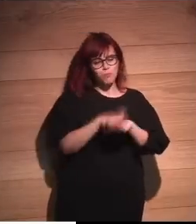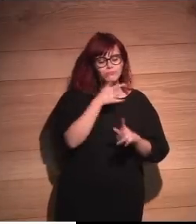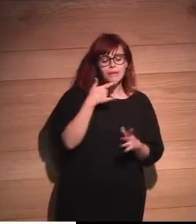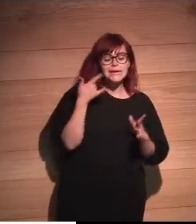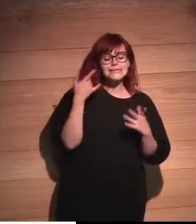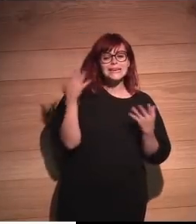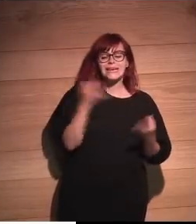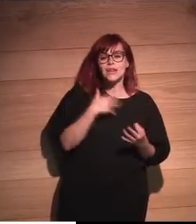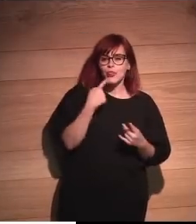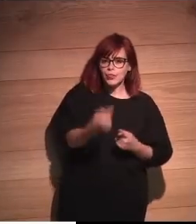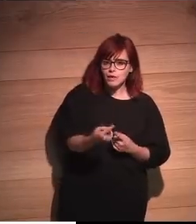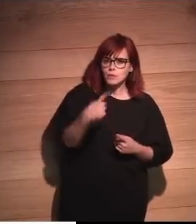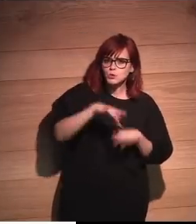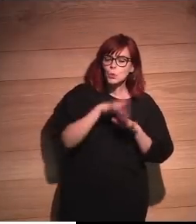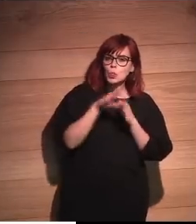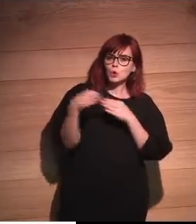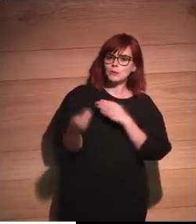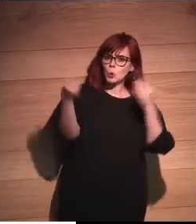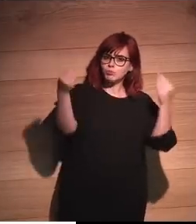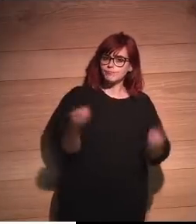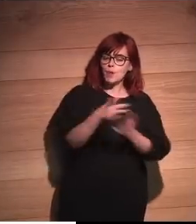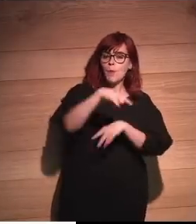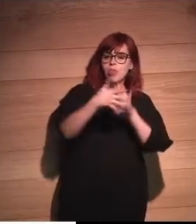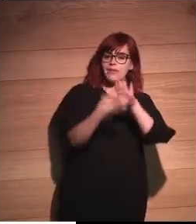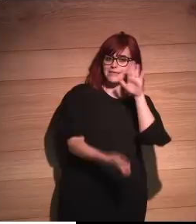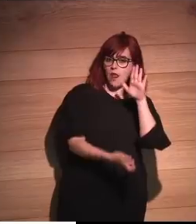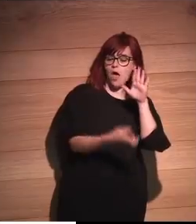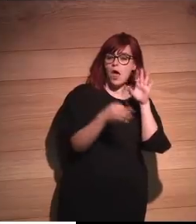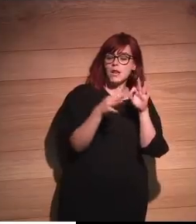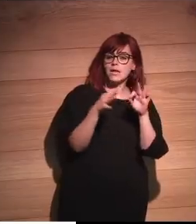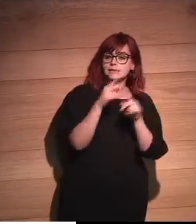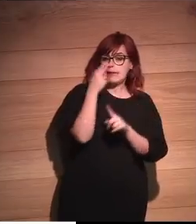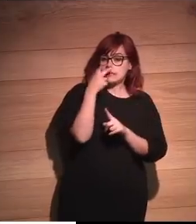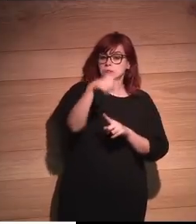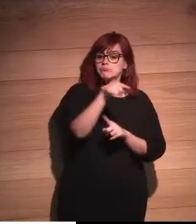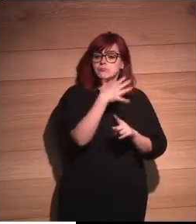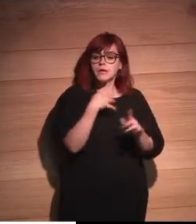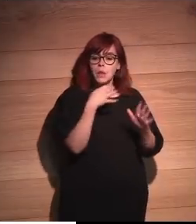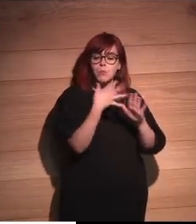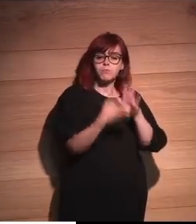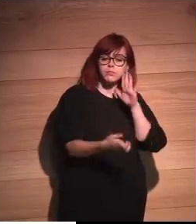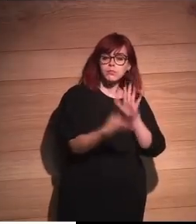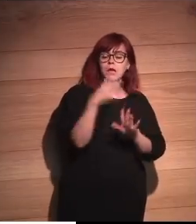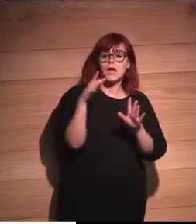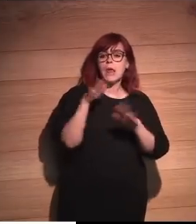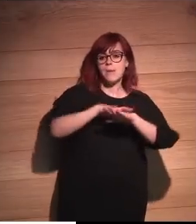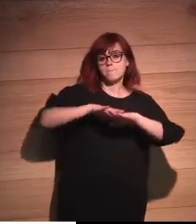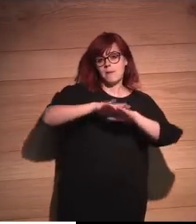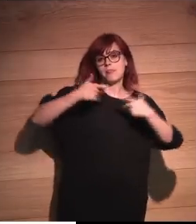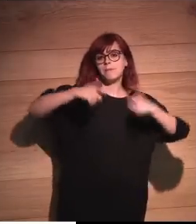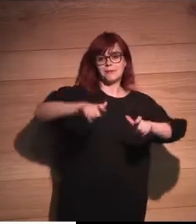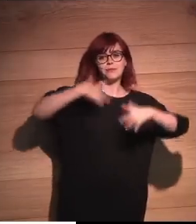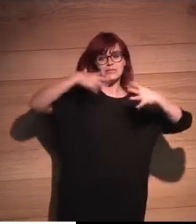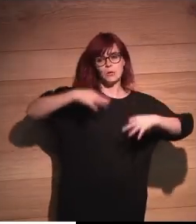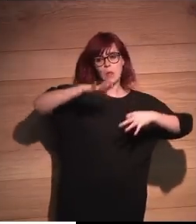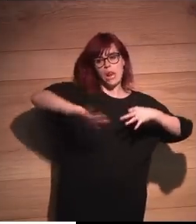sí decirles que yo creo que es un buen documento, que lo pueden descargar en el que esté interesado en la página del Departamento